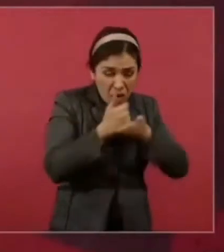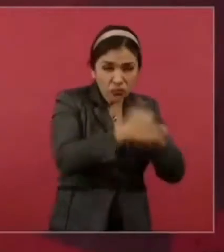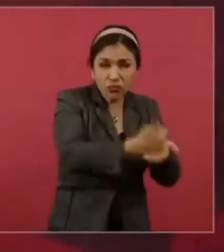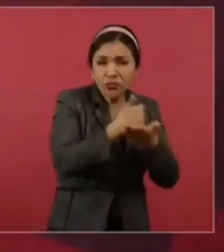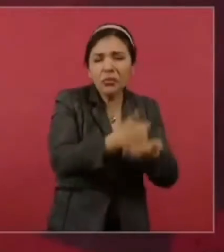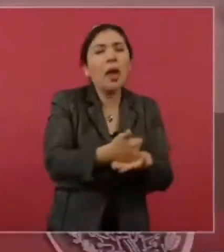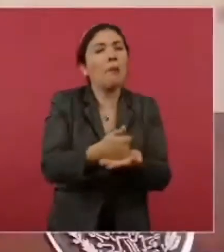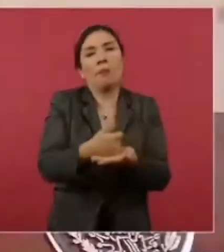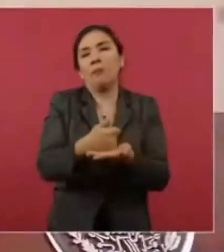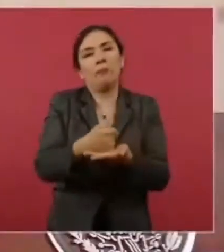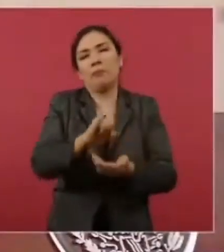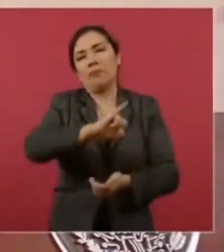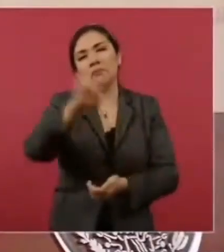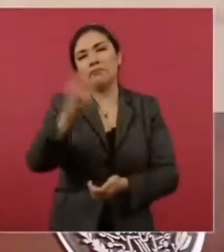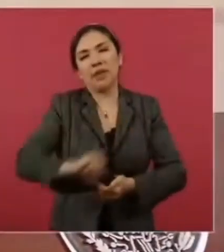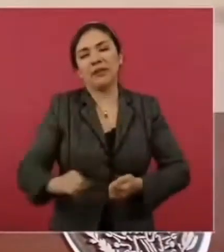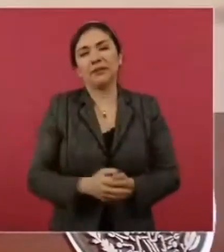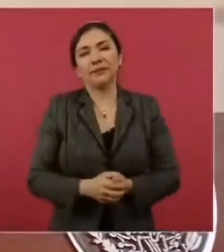Pero